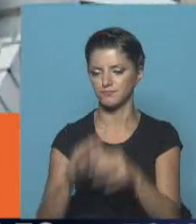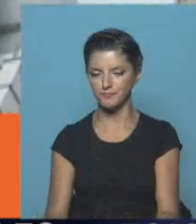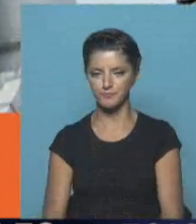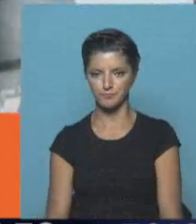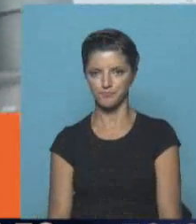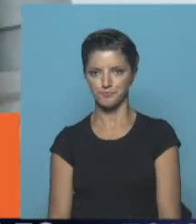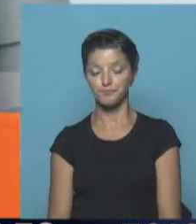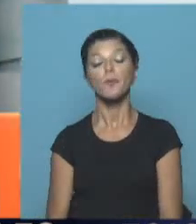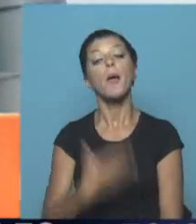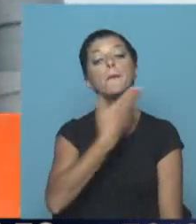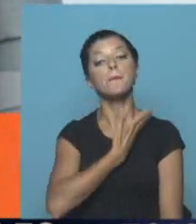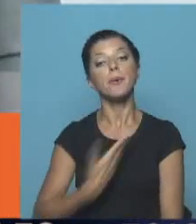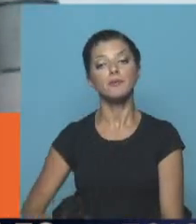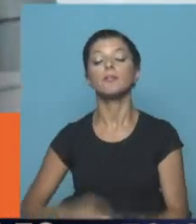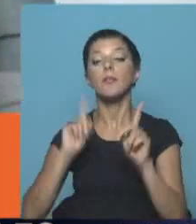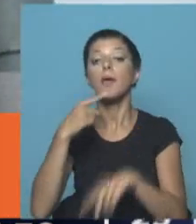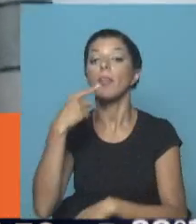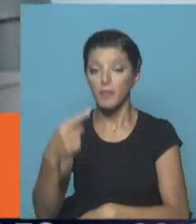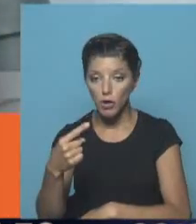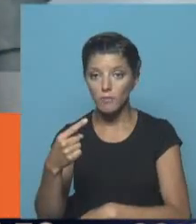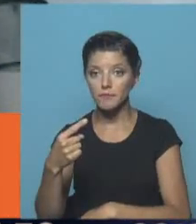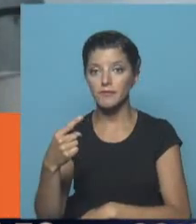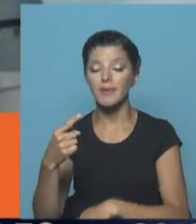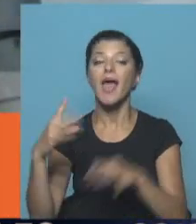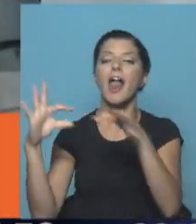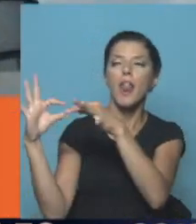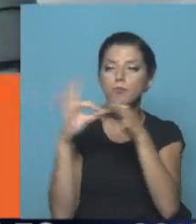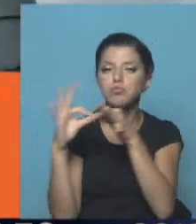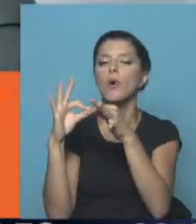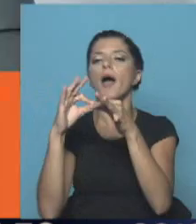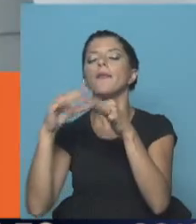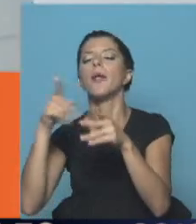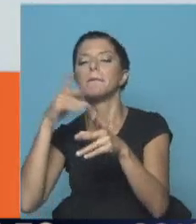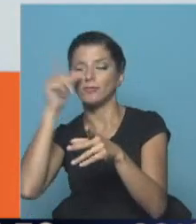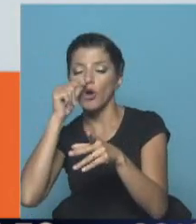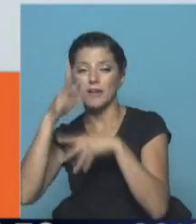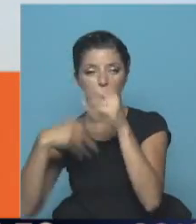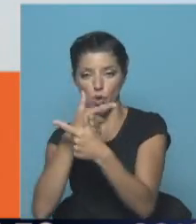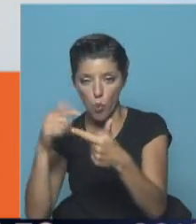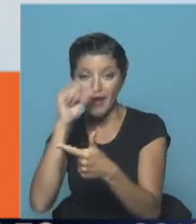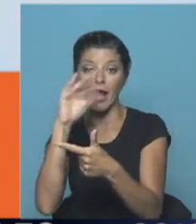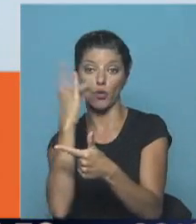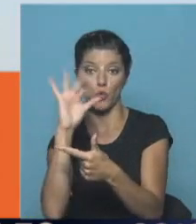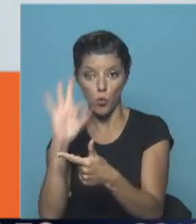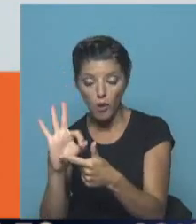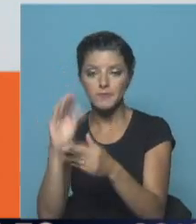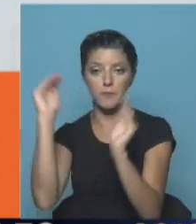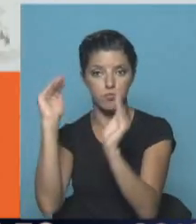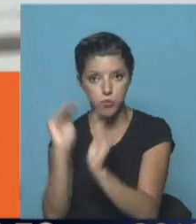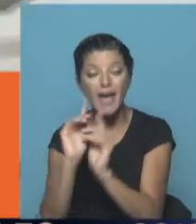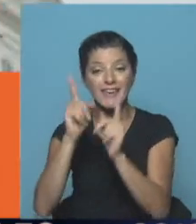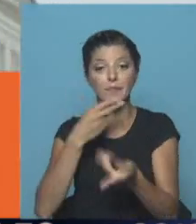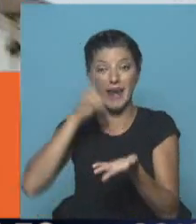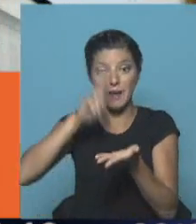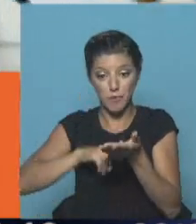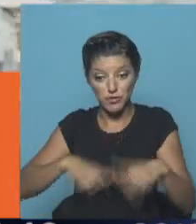mandatario afirmó además haber reducido la dependencia del crudo y logrado una mayor eficiencia en la recaudación de impuestos, ingresos